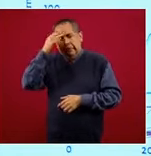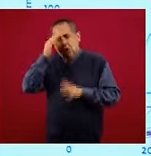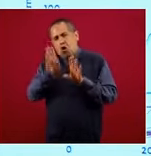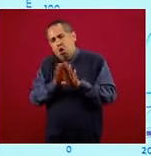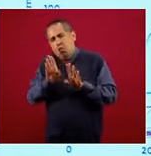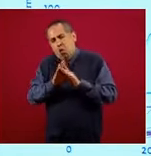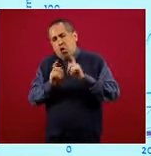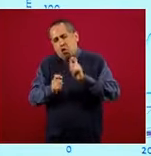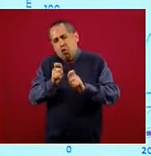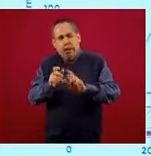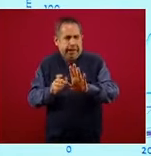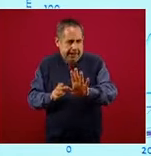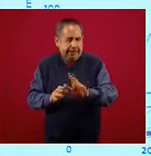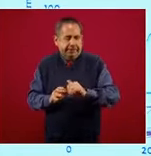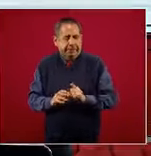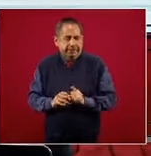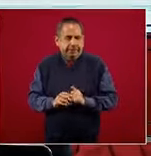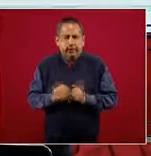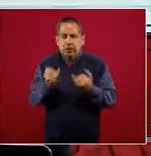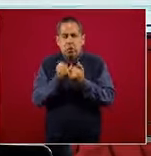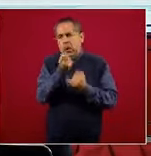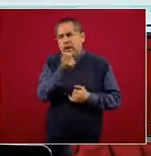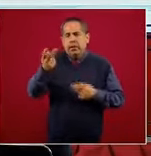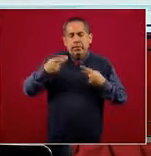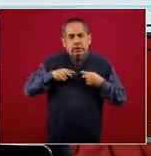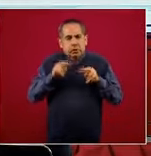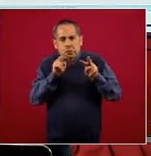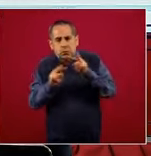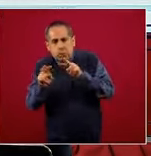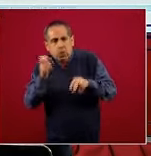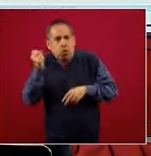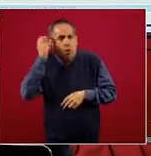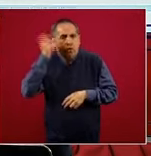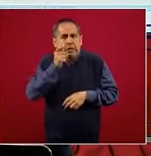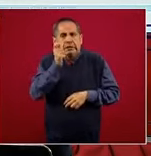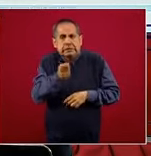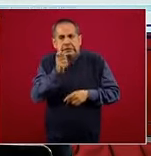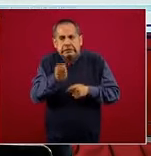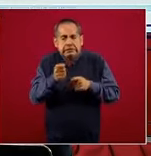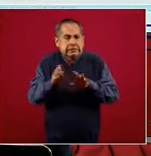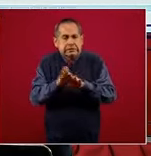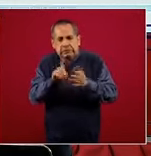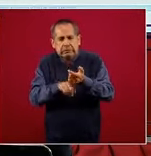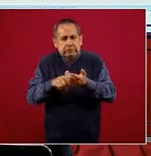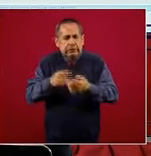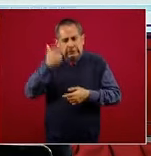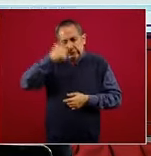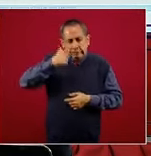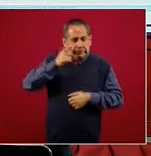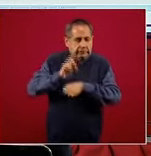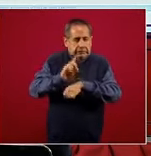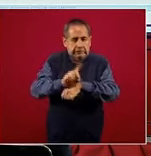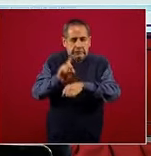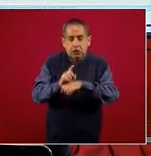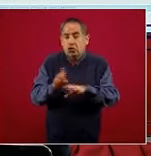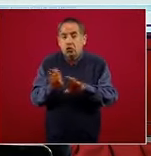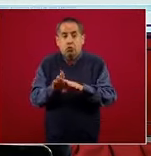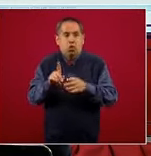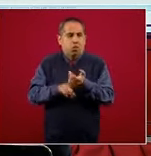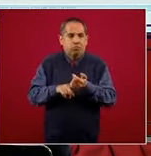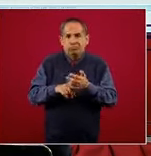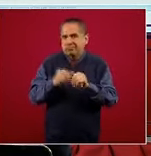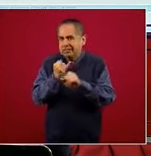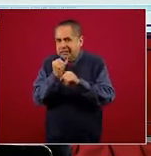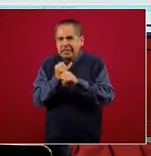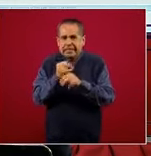como muchos de los ciudadanos que normalmente siguen estas conferencias vespertinas todas las noches a través de las